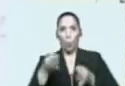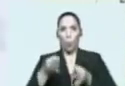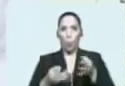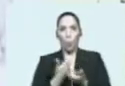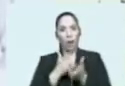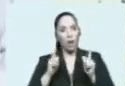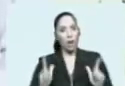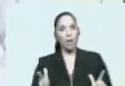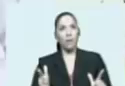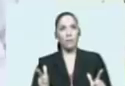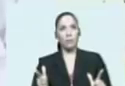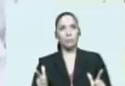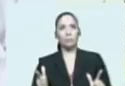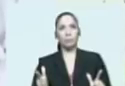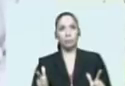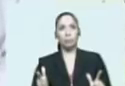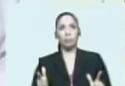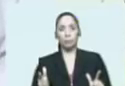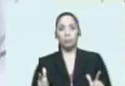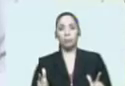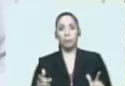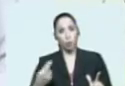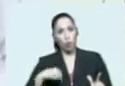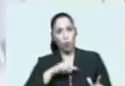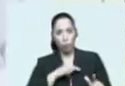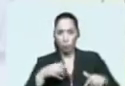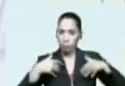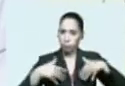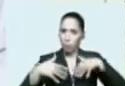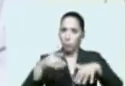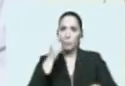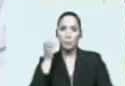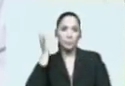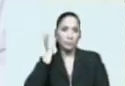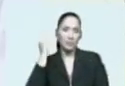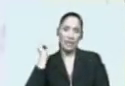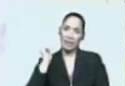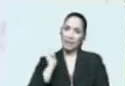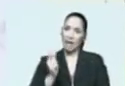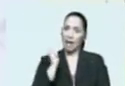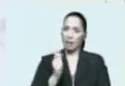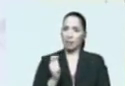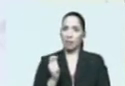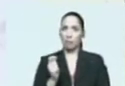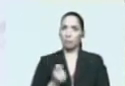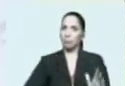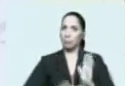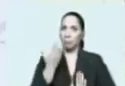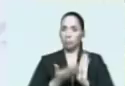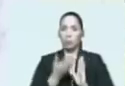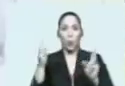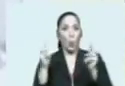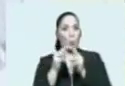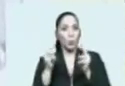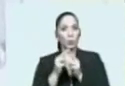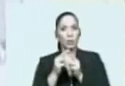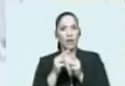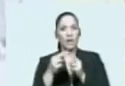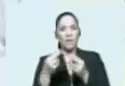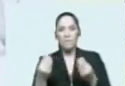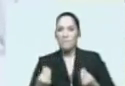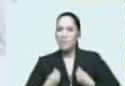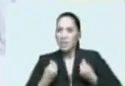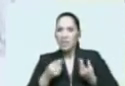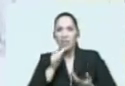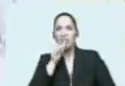libre de opresión así que las y los militantes revolucionarios tenemos una tarea impostergable en conocer la vida de jorge y